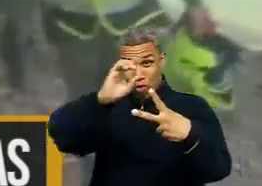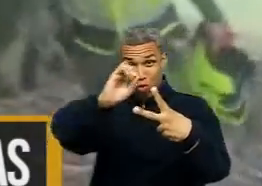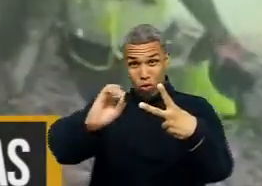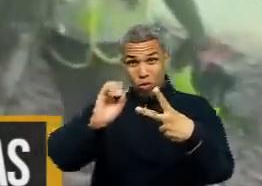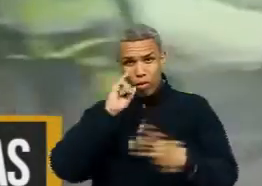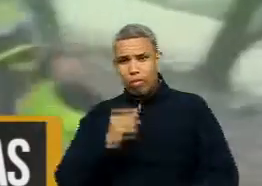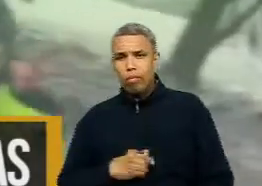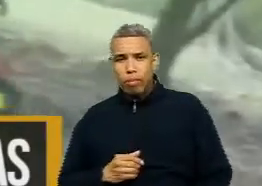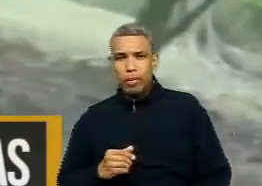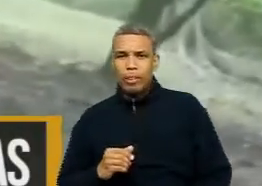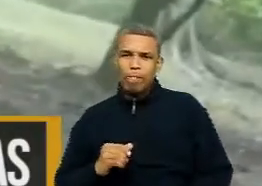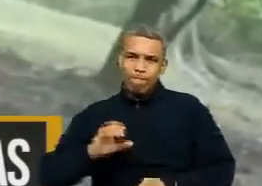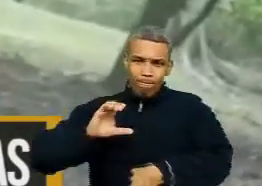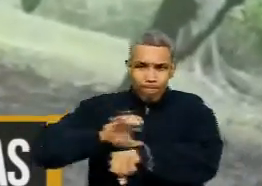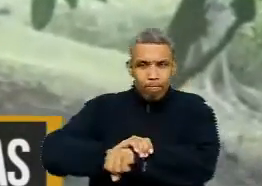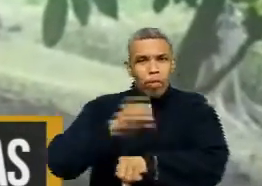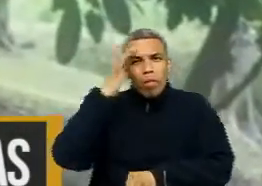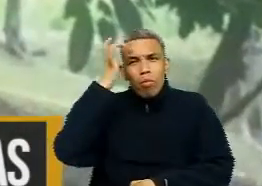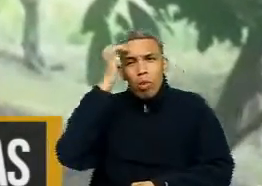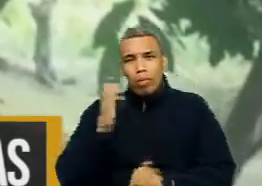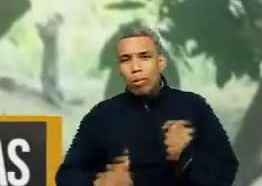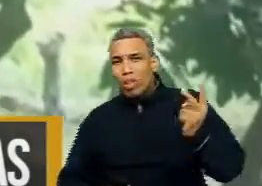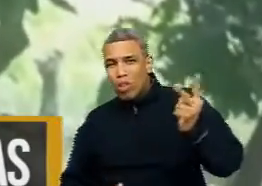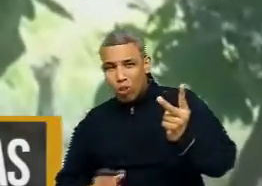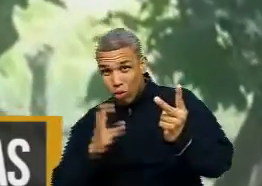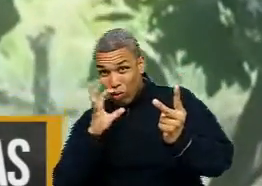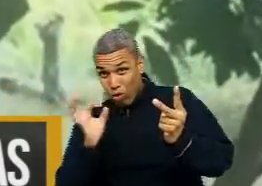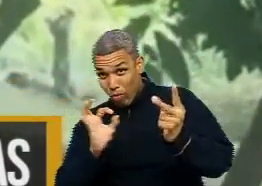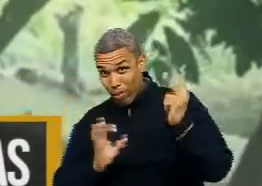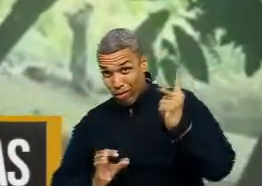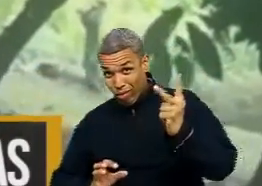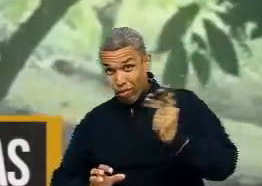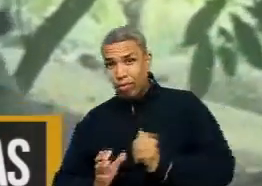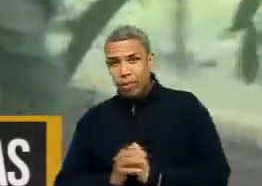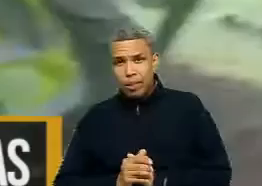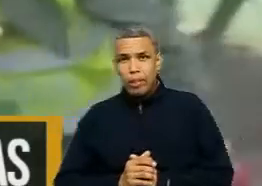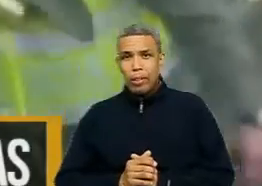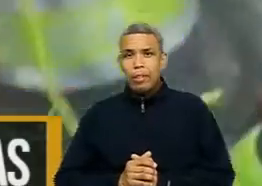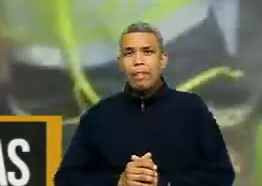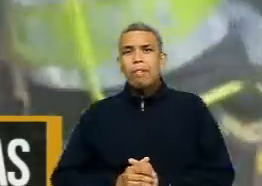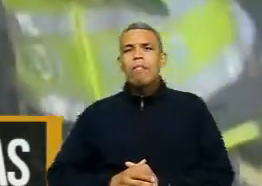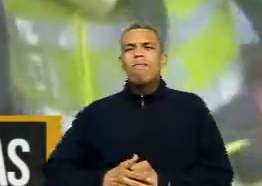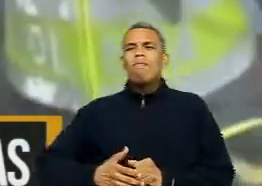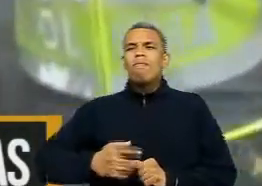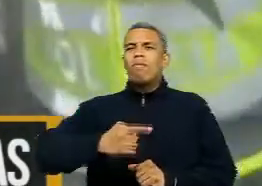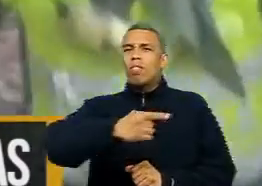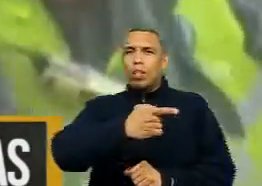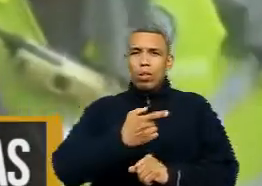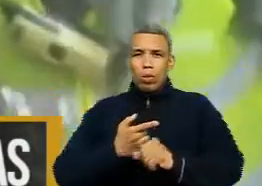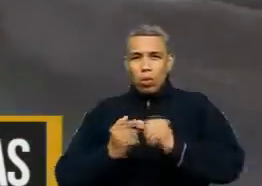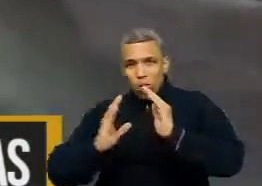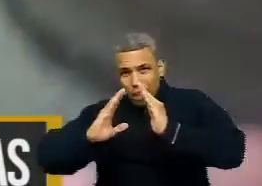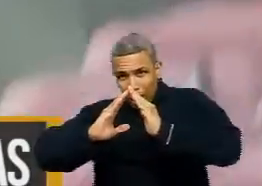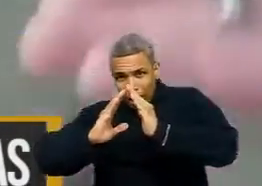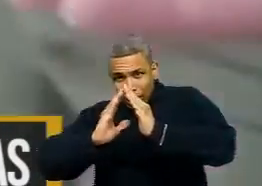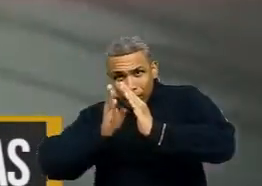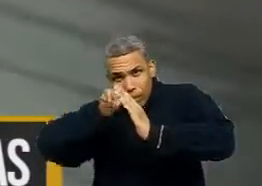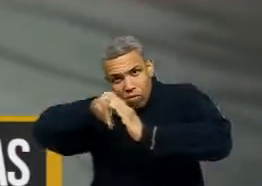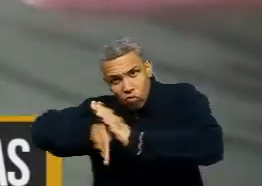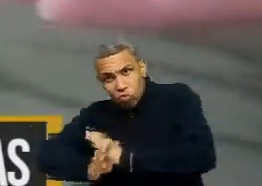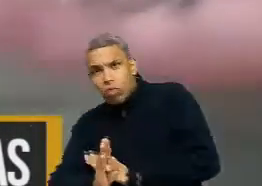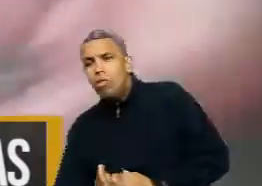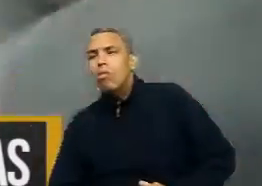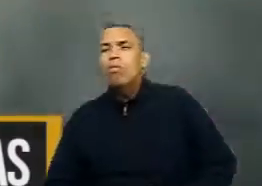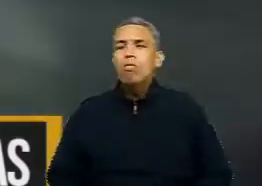intimidando a unas personas, le estaban sustrayendo sus objetos personales, una suma de dinero, y